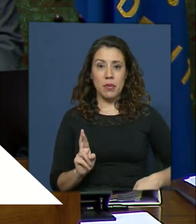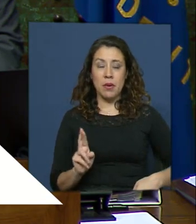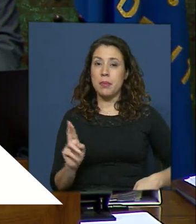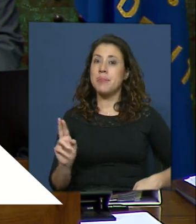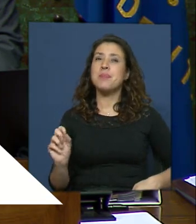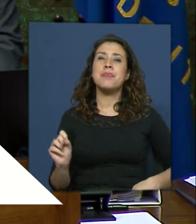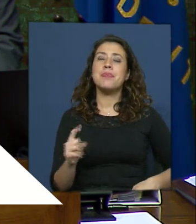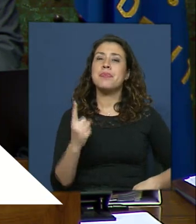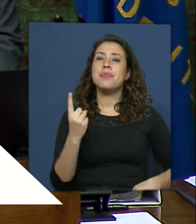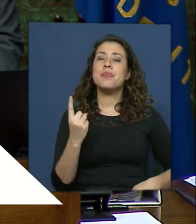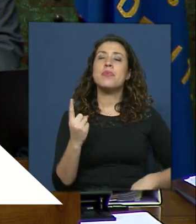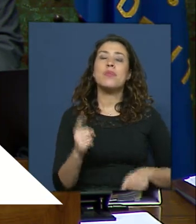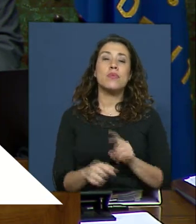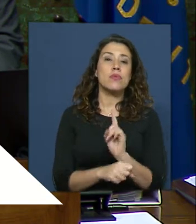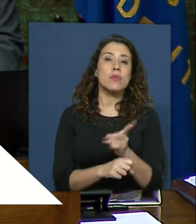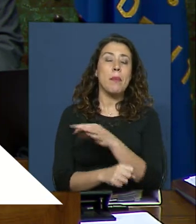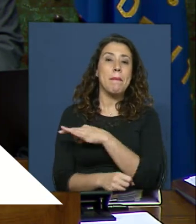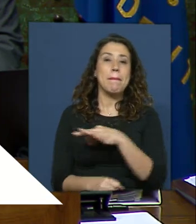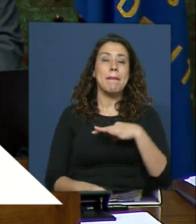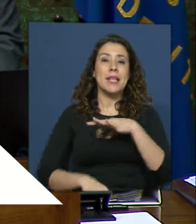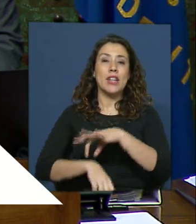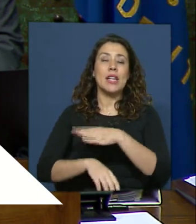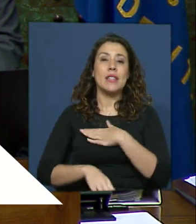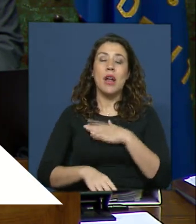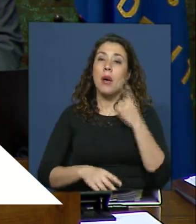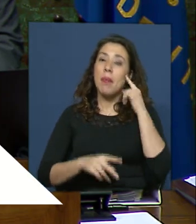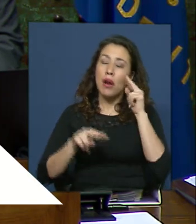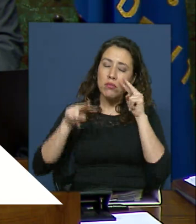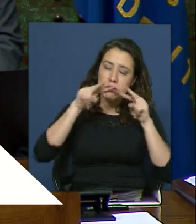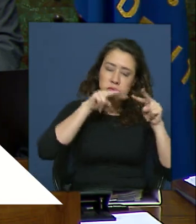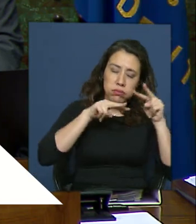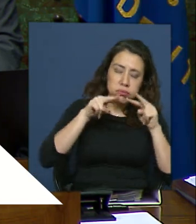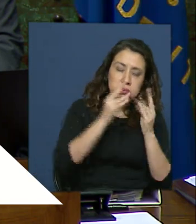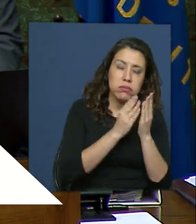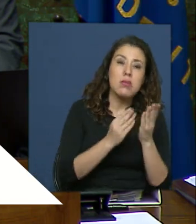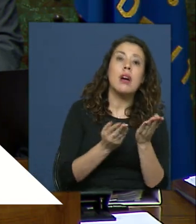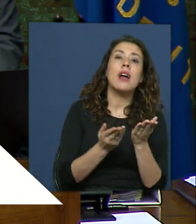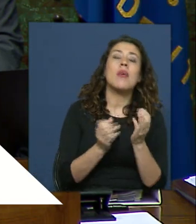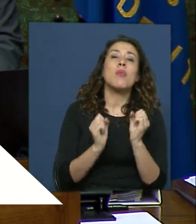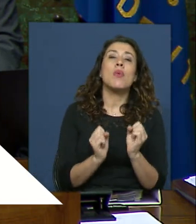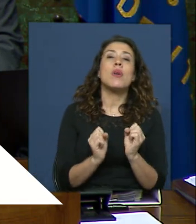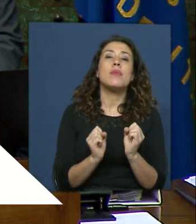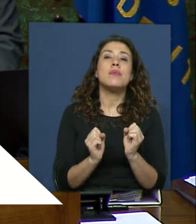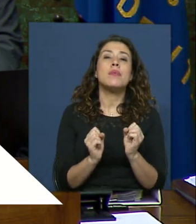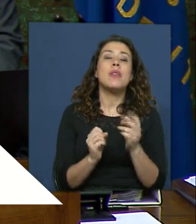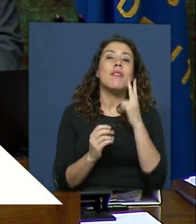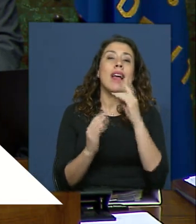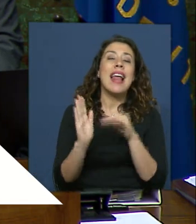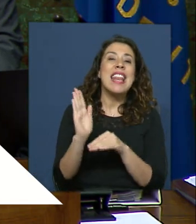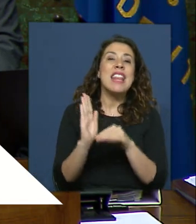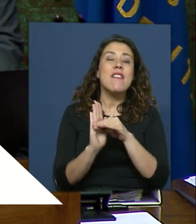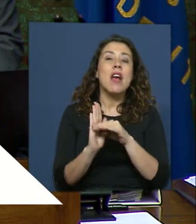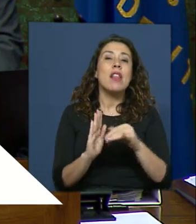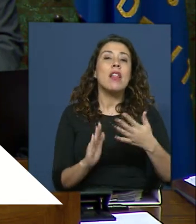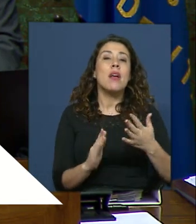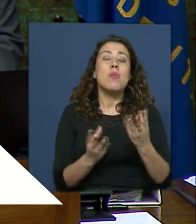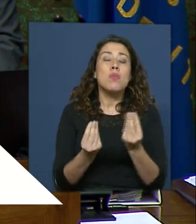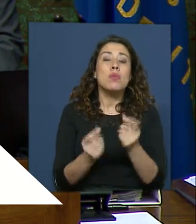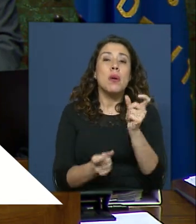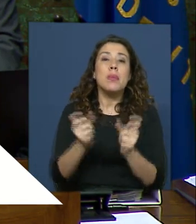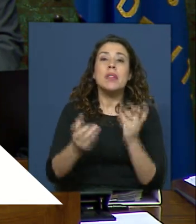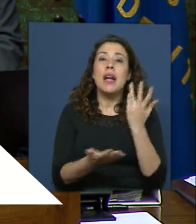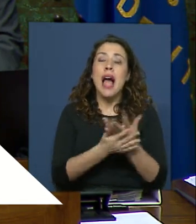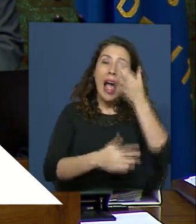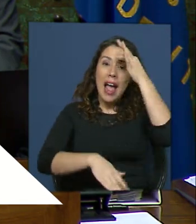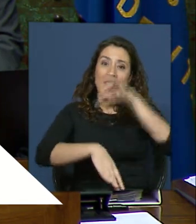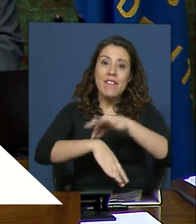primero, que se instruya al Ministerio de Salud para que realice estudios que permitan establecer el grado de prevalencia de personas que